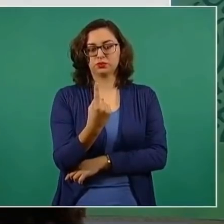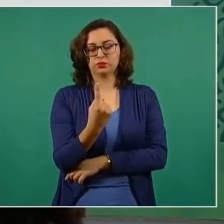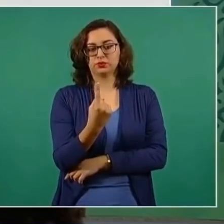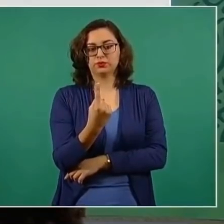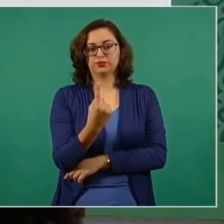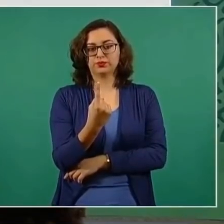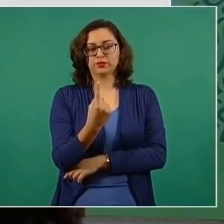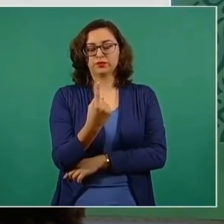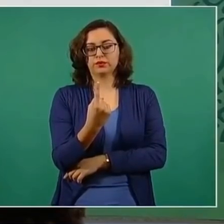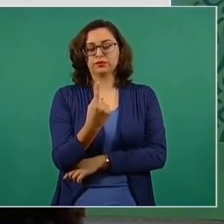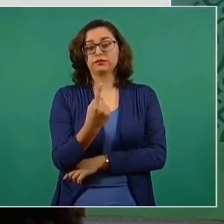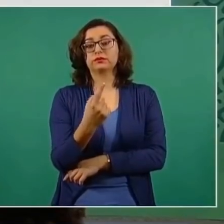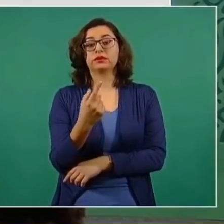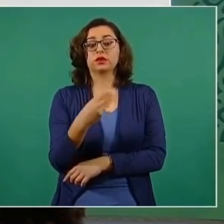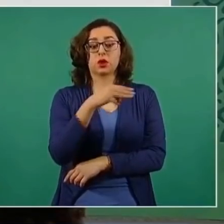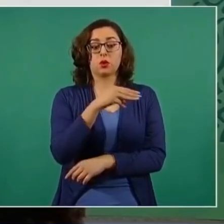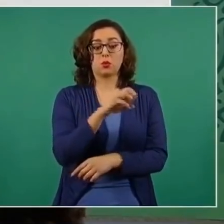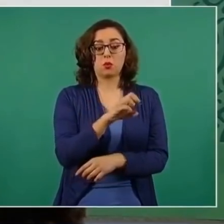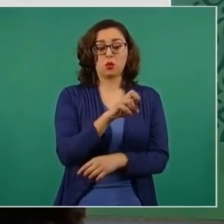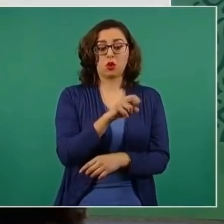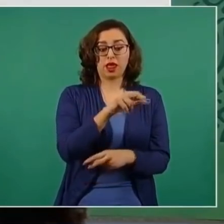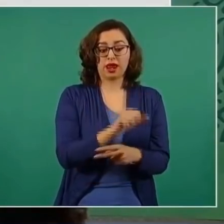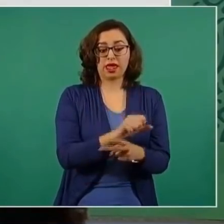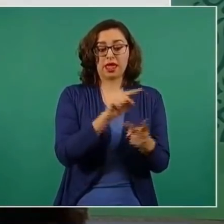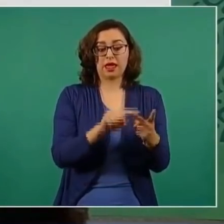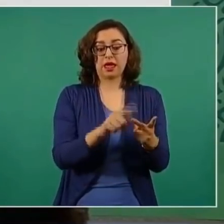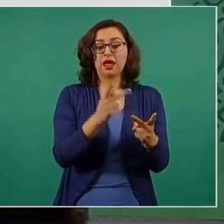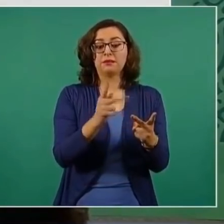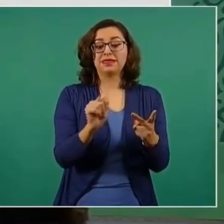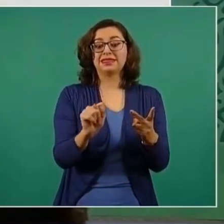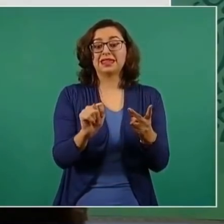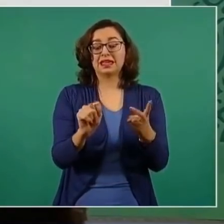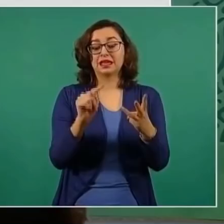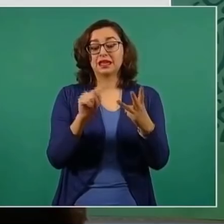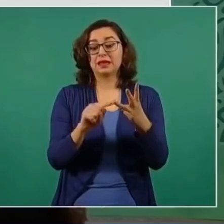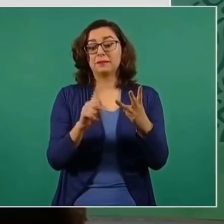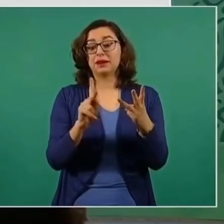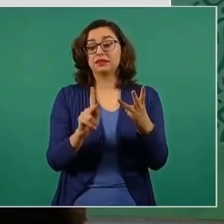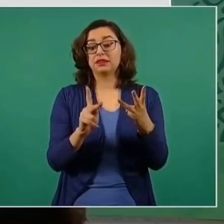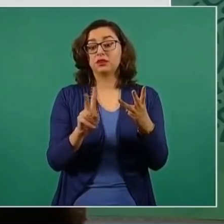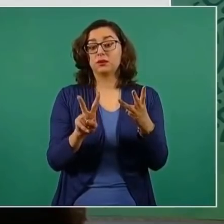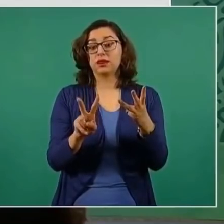Morena, PT y la mitad del Verde,